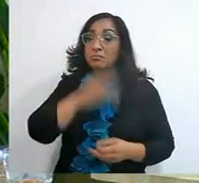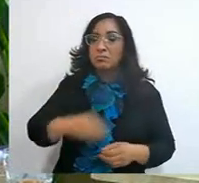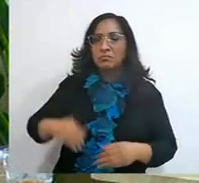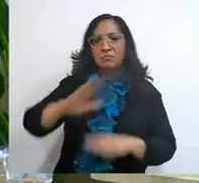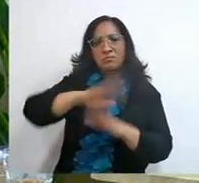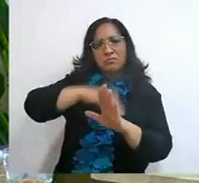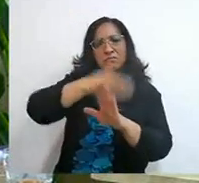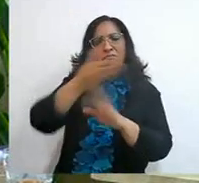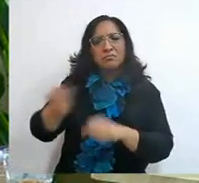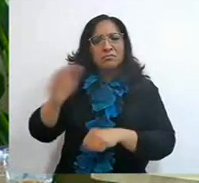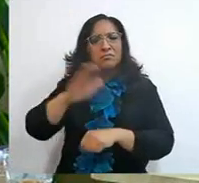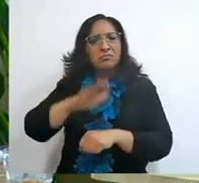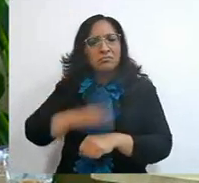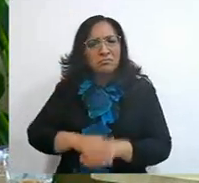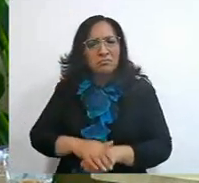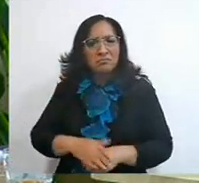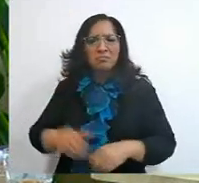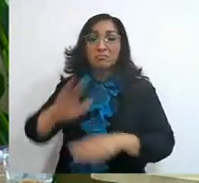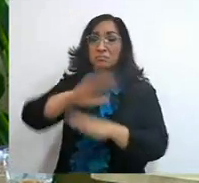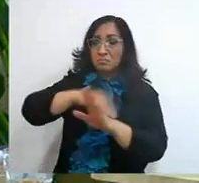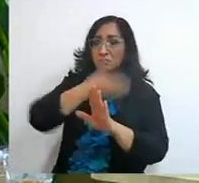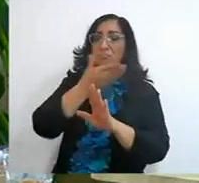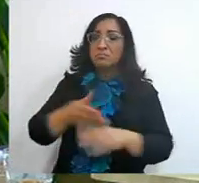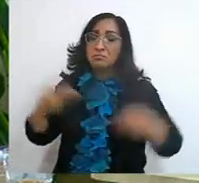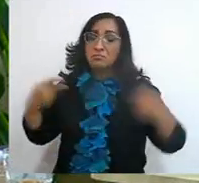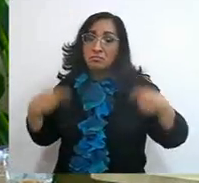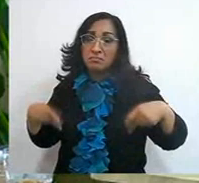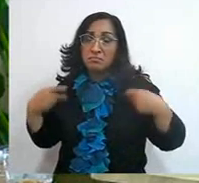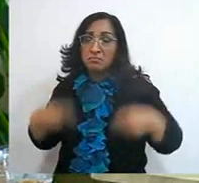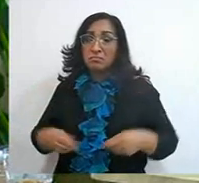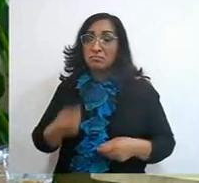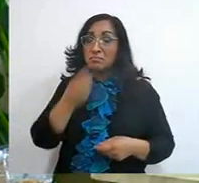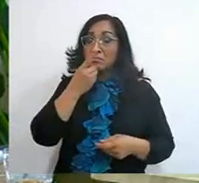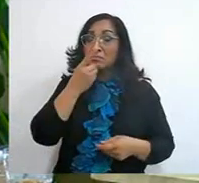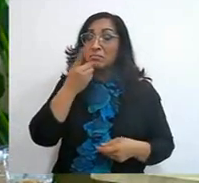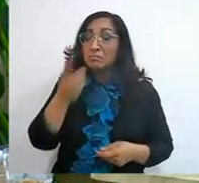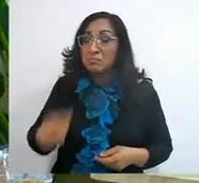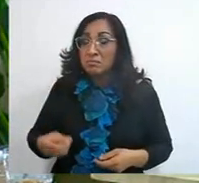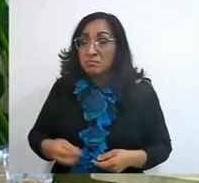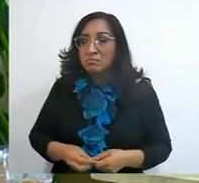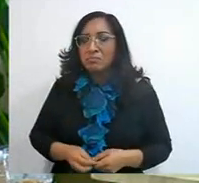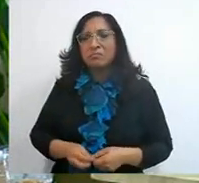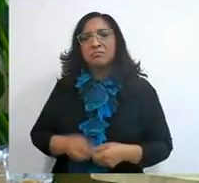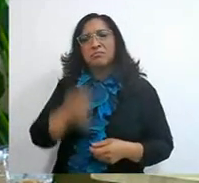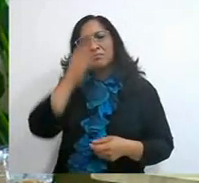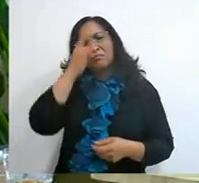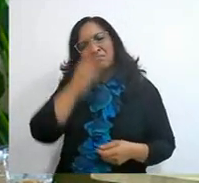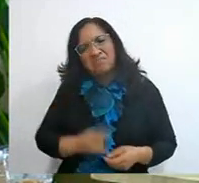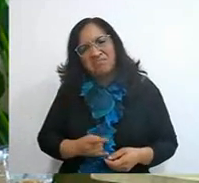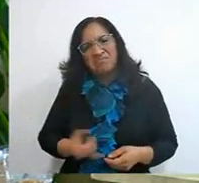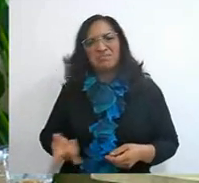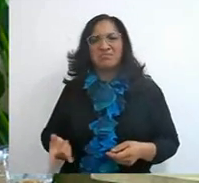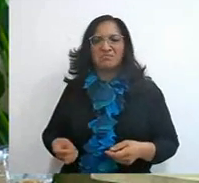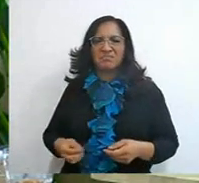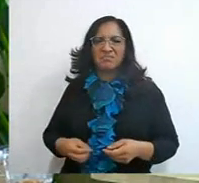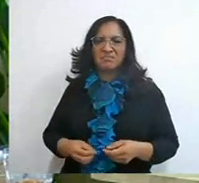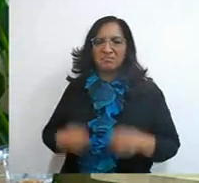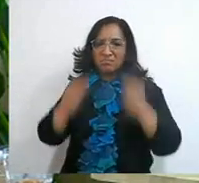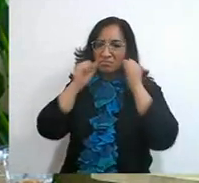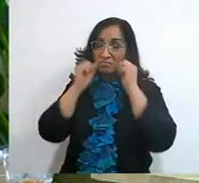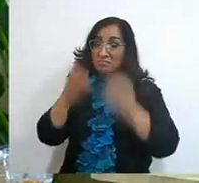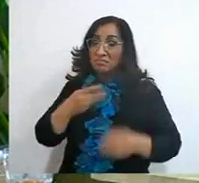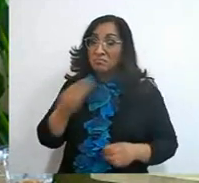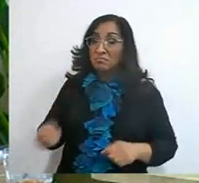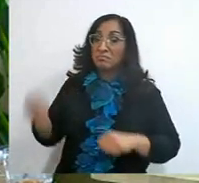amigos, contra personas, atestiguaste sin que te constara, la maldición del